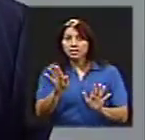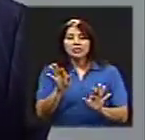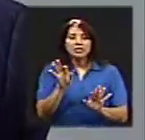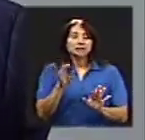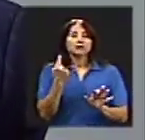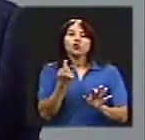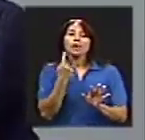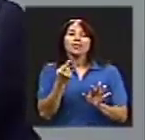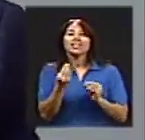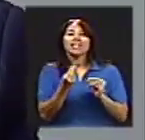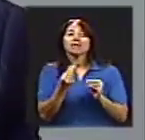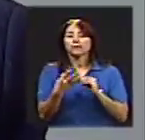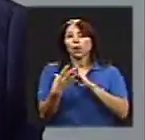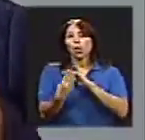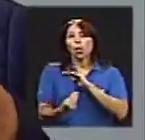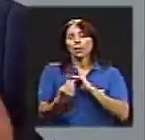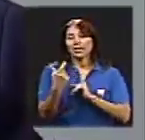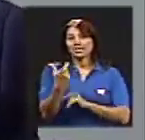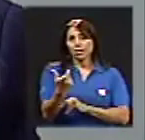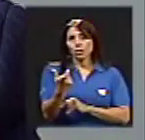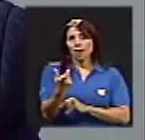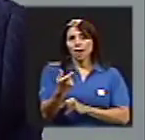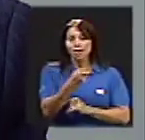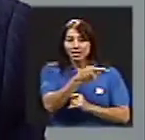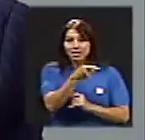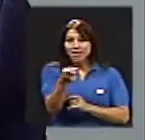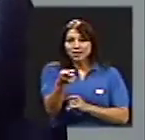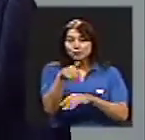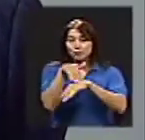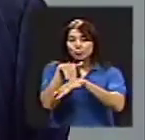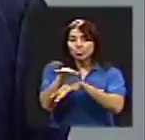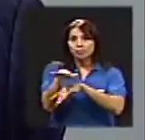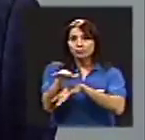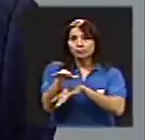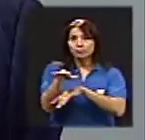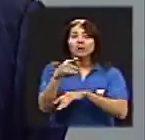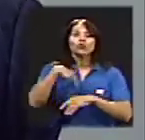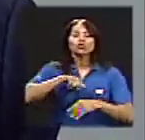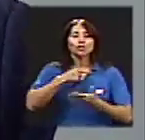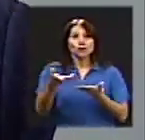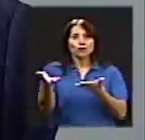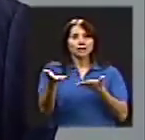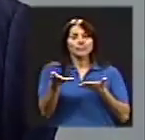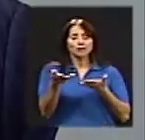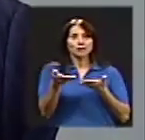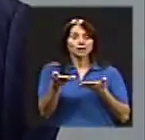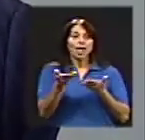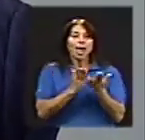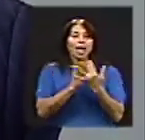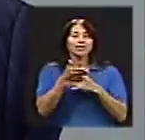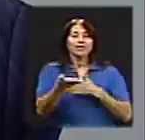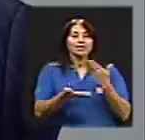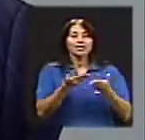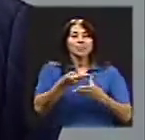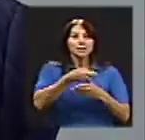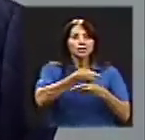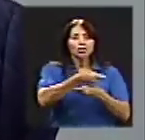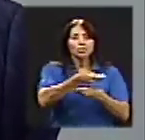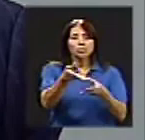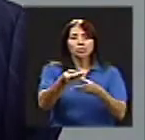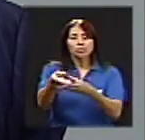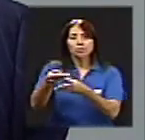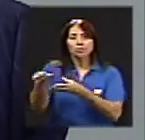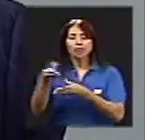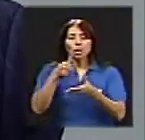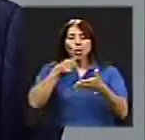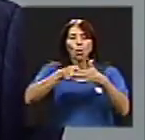presenta una copia de la cédula de identidad y eso nos llega a nosotros por el servicio de courier que tiene el correo. Entonces estamos